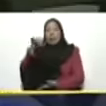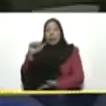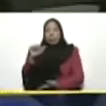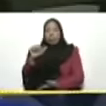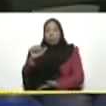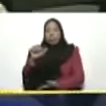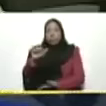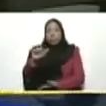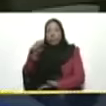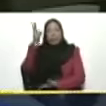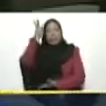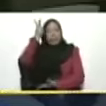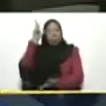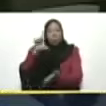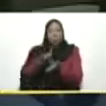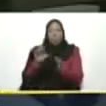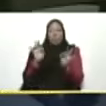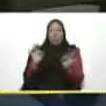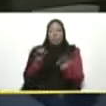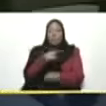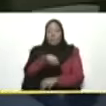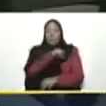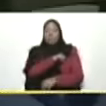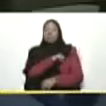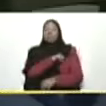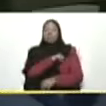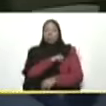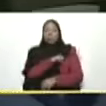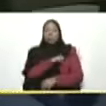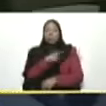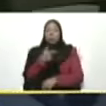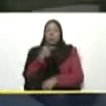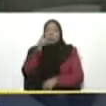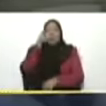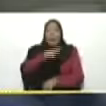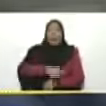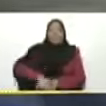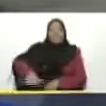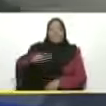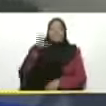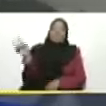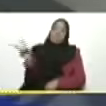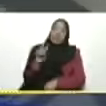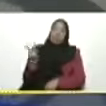Venezuela todo, es un campo de batalla.